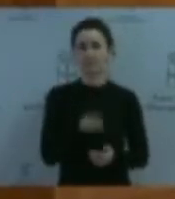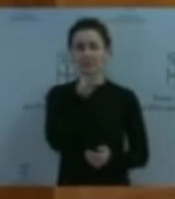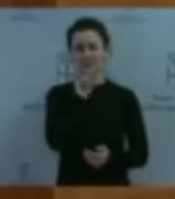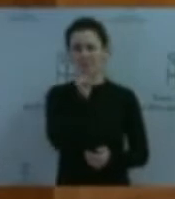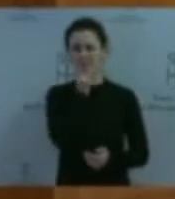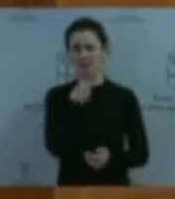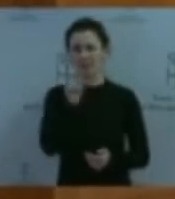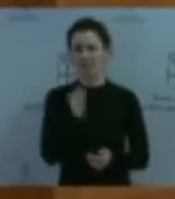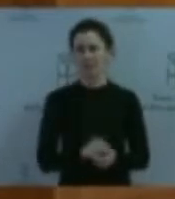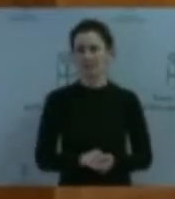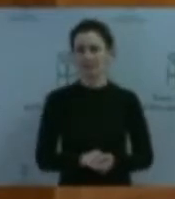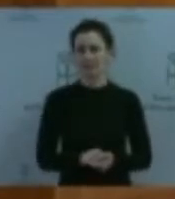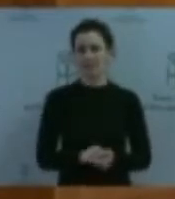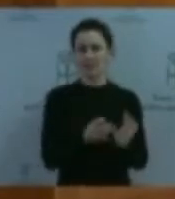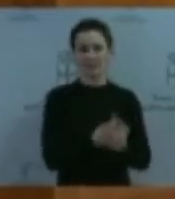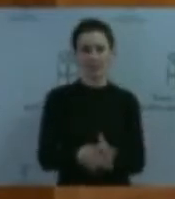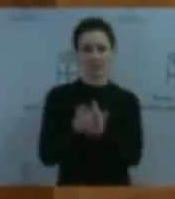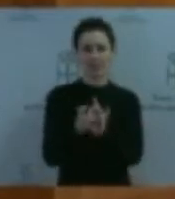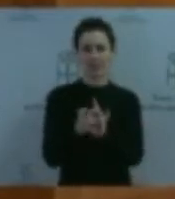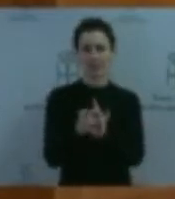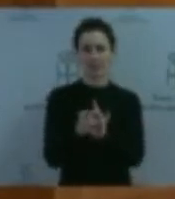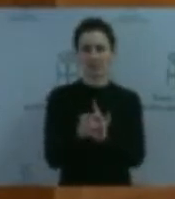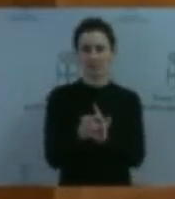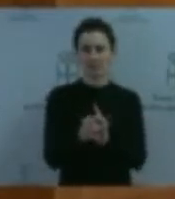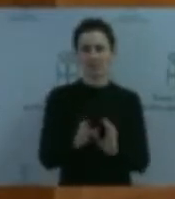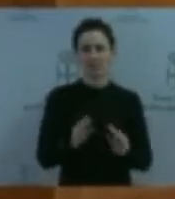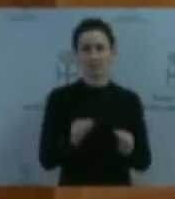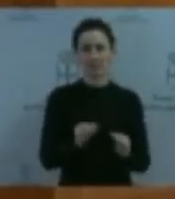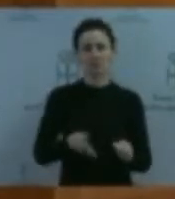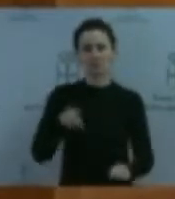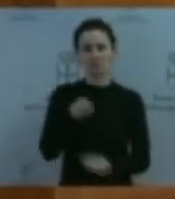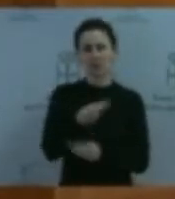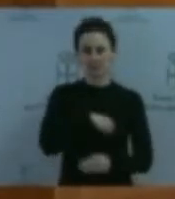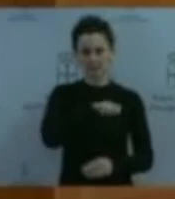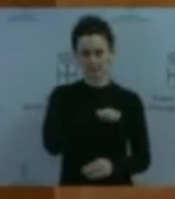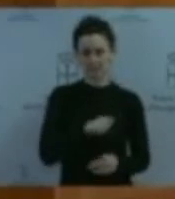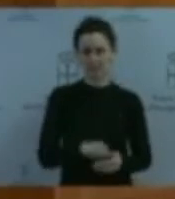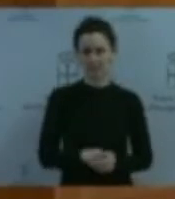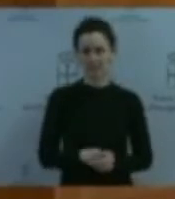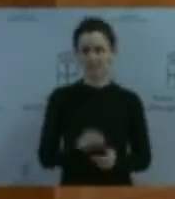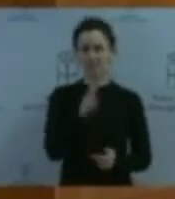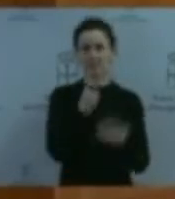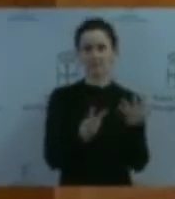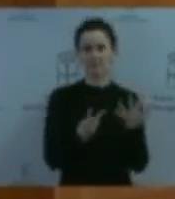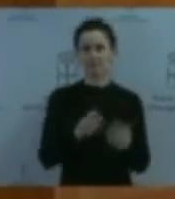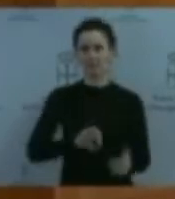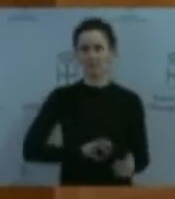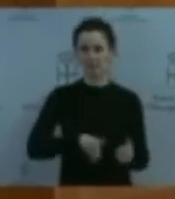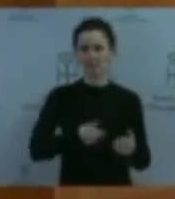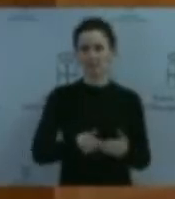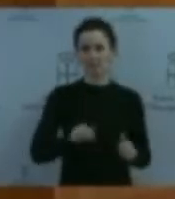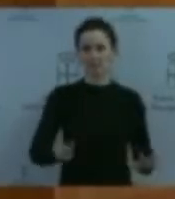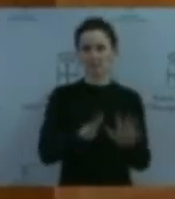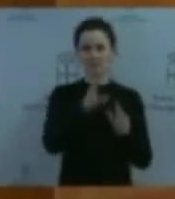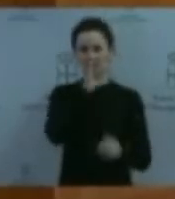de su visita oficial a España, realizada entre el 27 de enero y el 7 de febrero de 2020, se señala que las